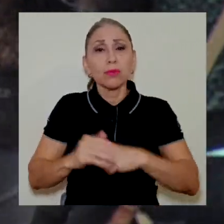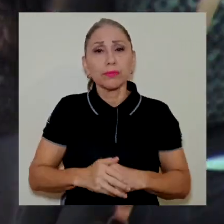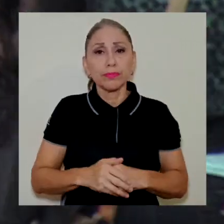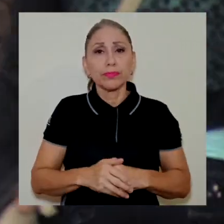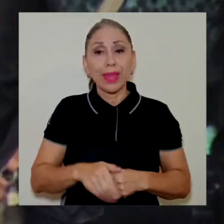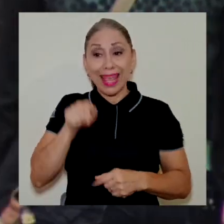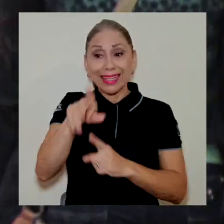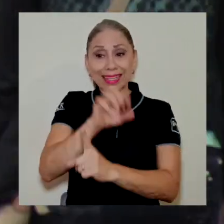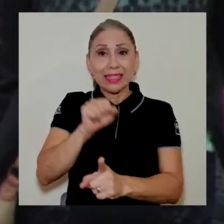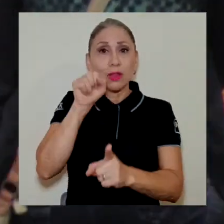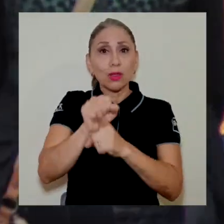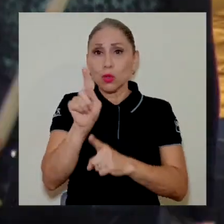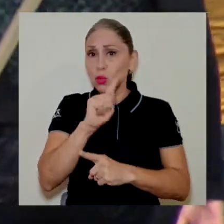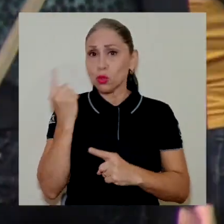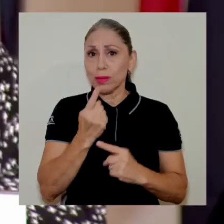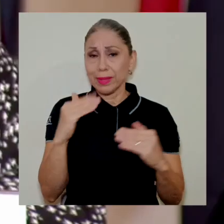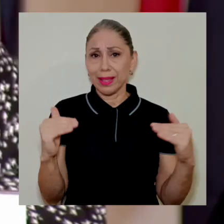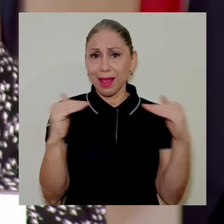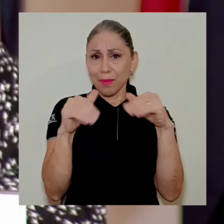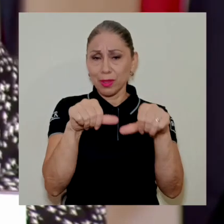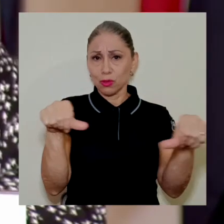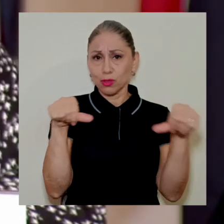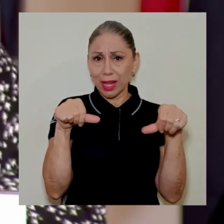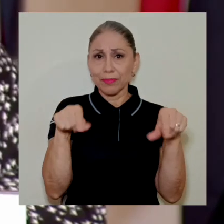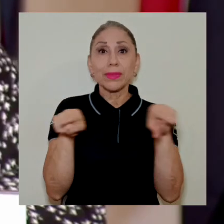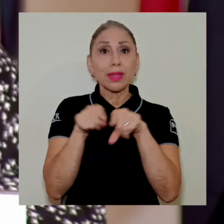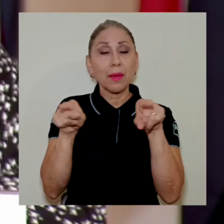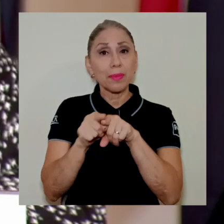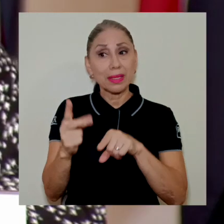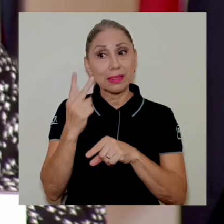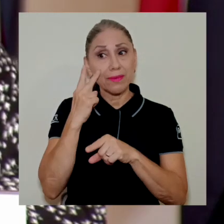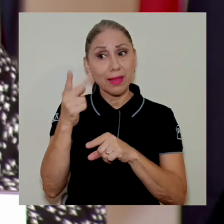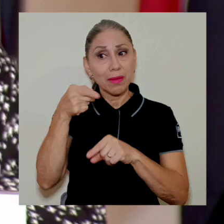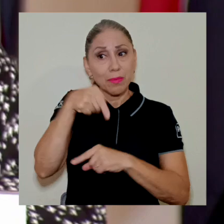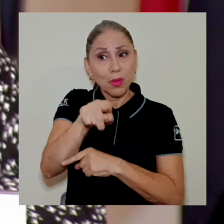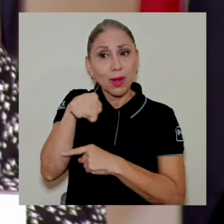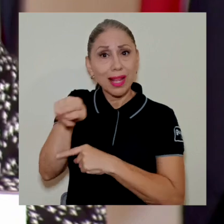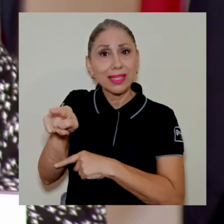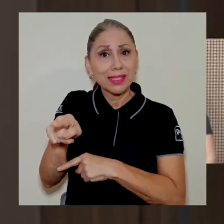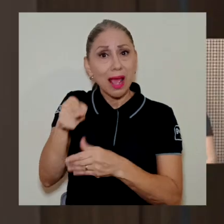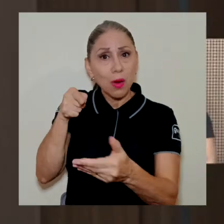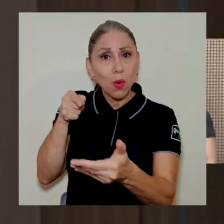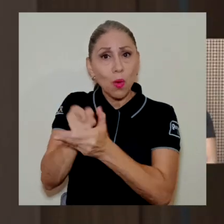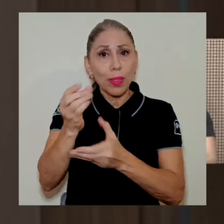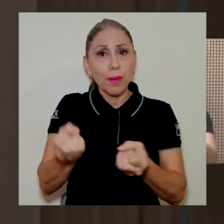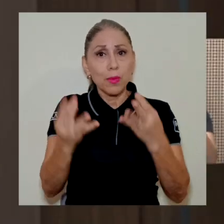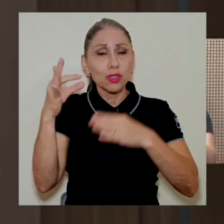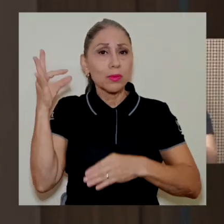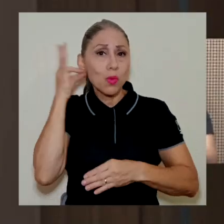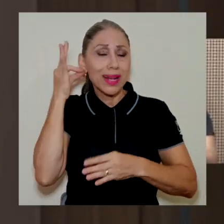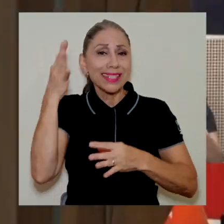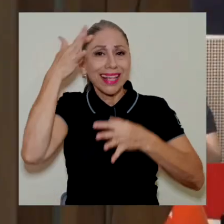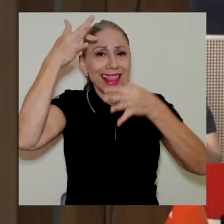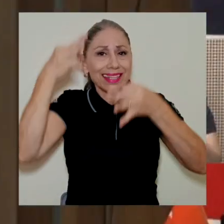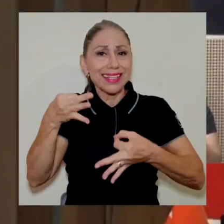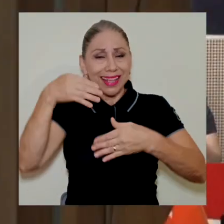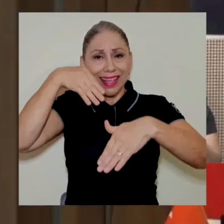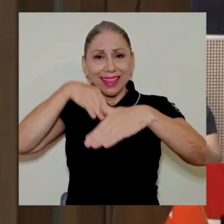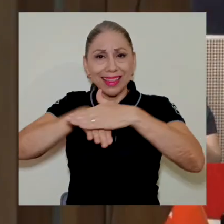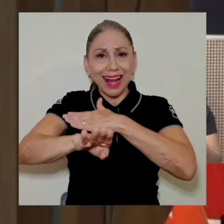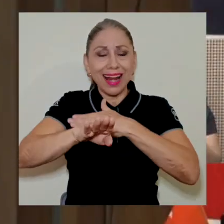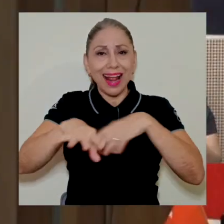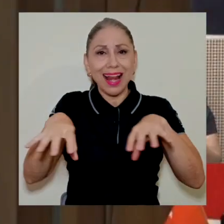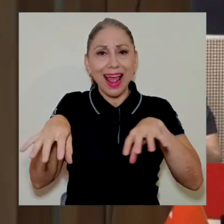Este fenómeno trasciende el ámbito social y se refleja en la violencia que se ejerce contra muchas mujeres que deciden entrar a la vida política.